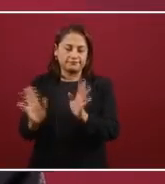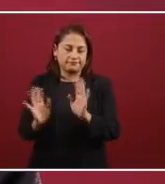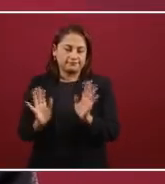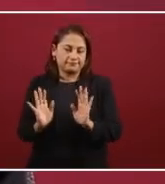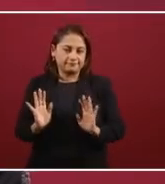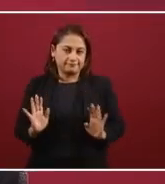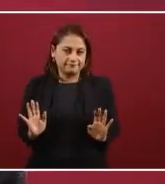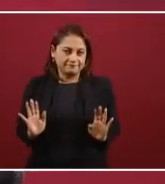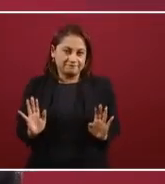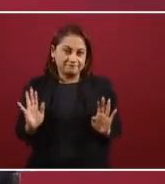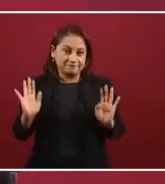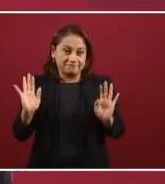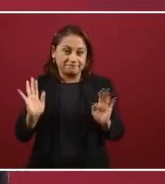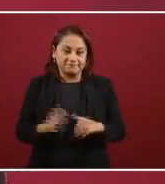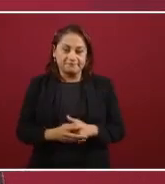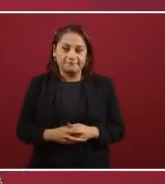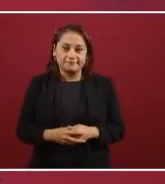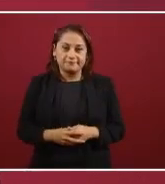Es